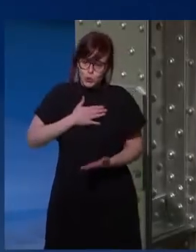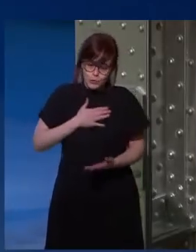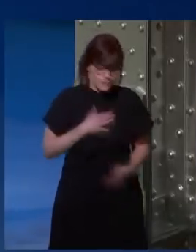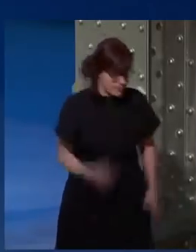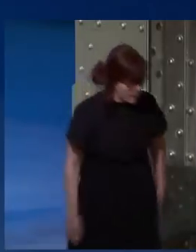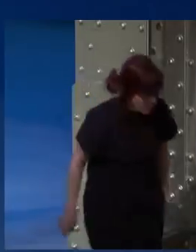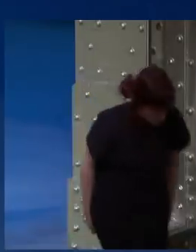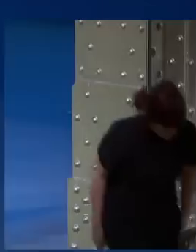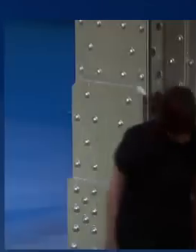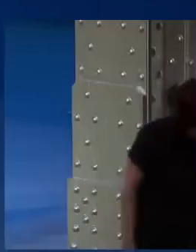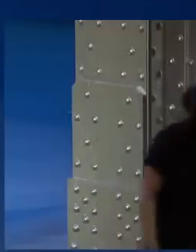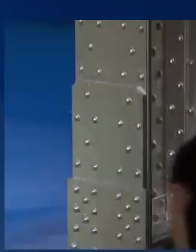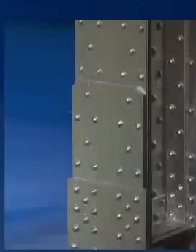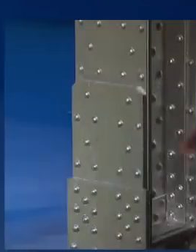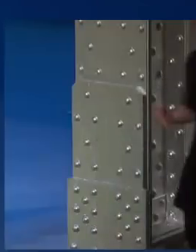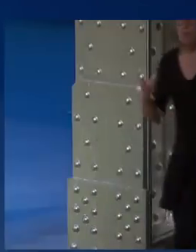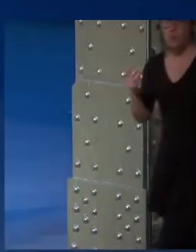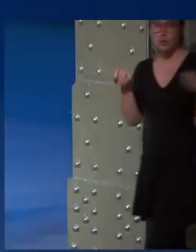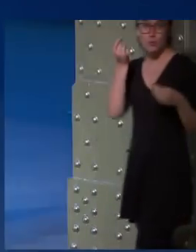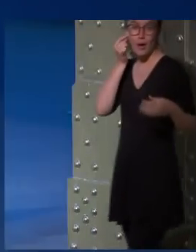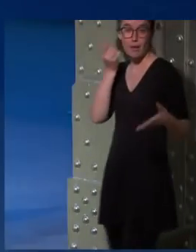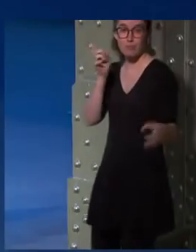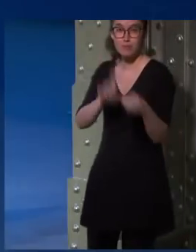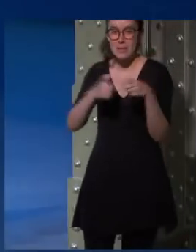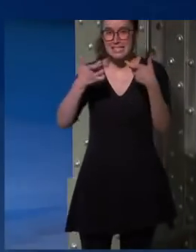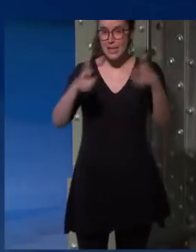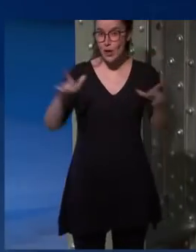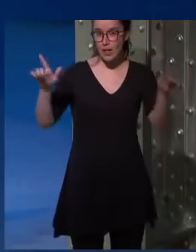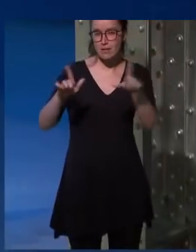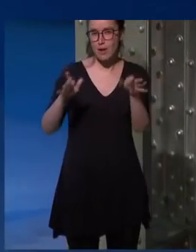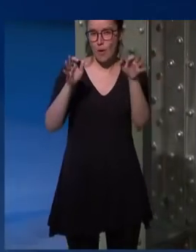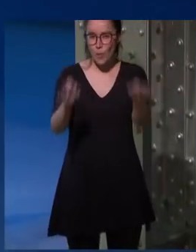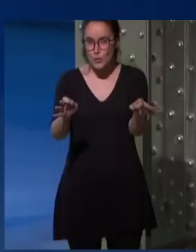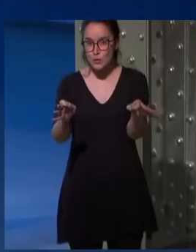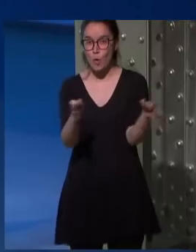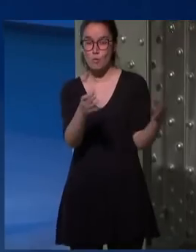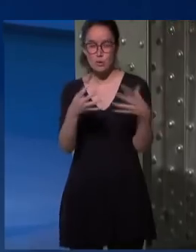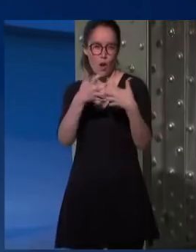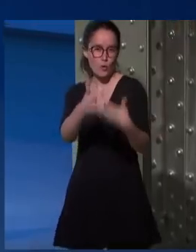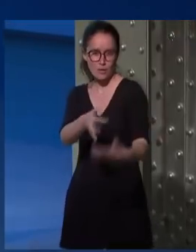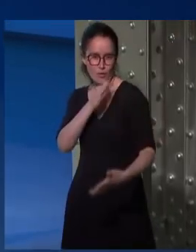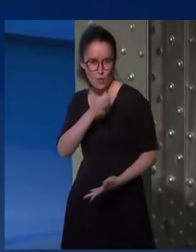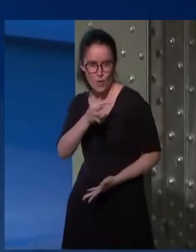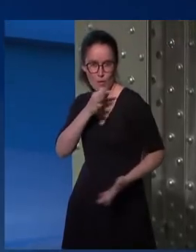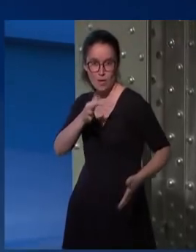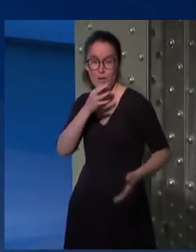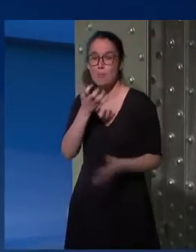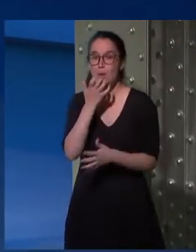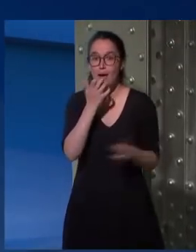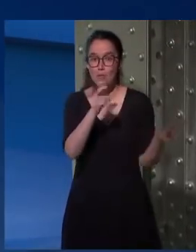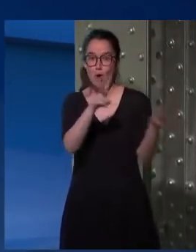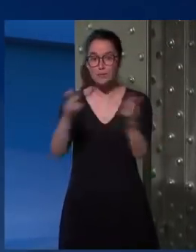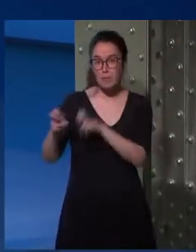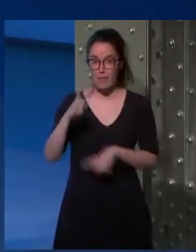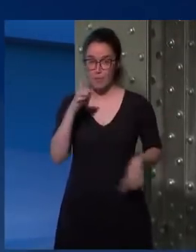¿no? Y muchas de estas mujeres que han aparecido en la sección, pues evidencian justamente eso, que hay muchas luchas que tenemos pendientes. Para empezar, por ejemplo, el tema